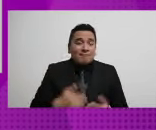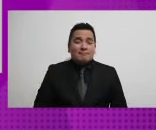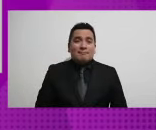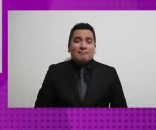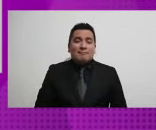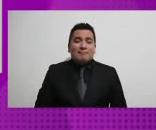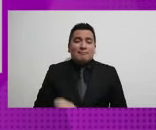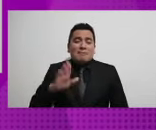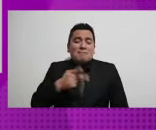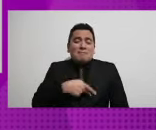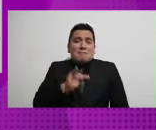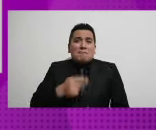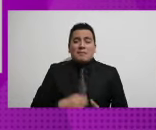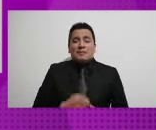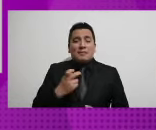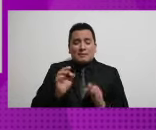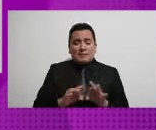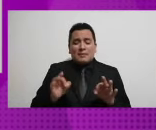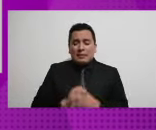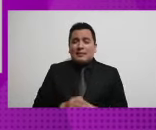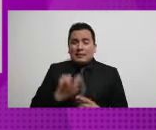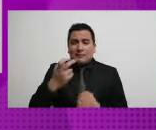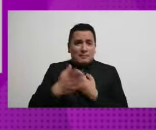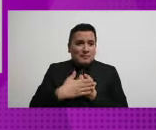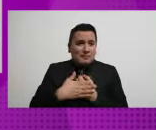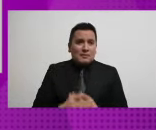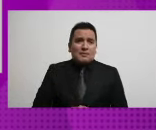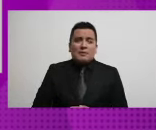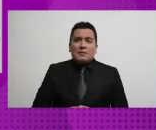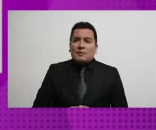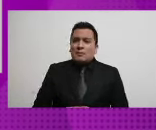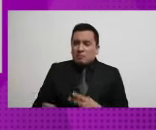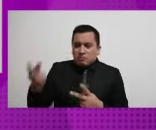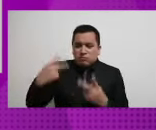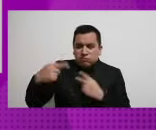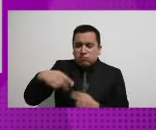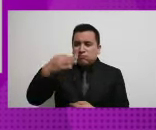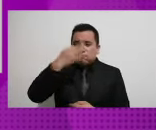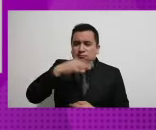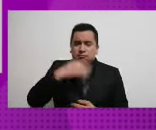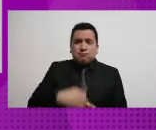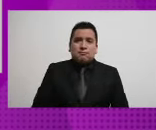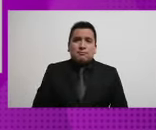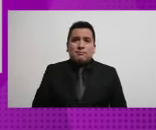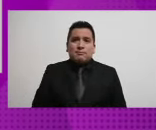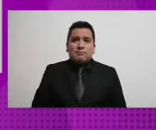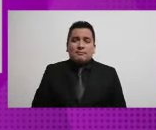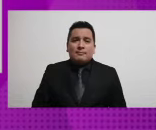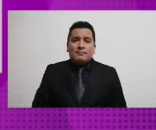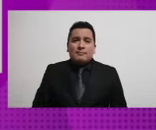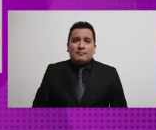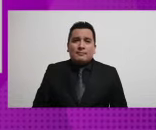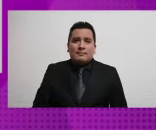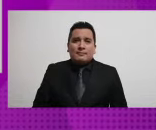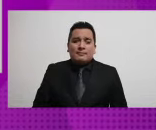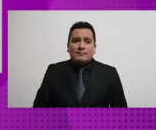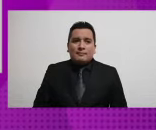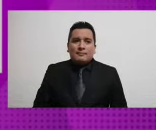no va a lucir nada. Entonces, queremos que ese día ellos asistan a esta fiesta, se